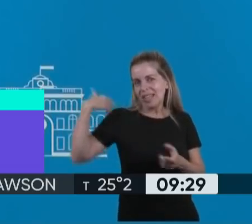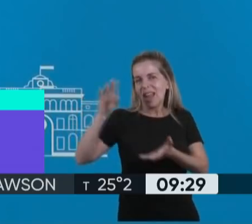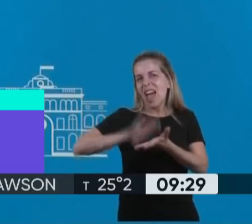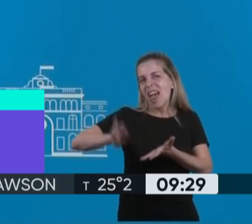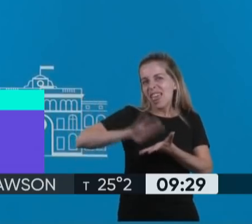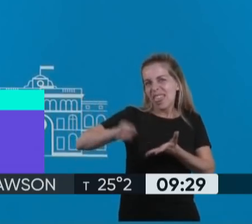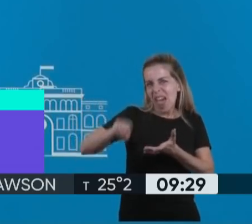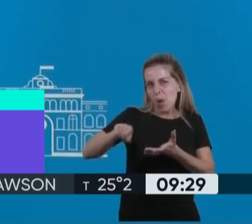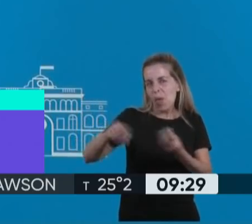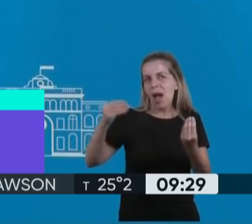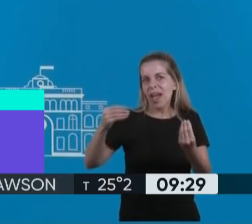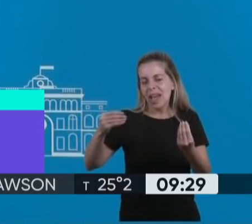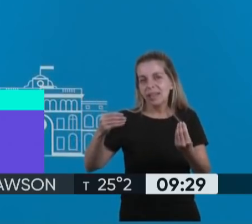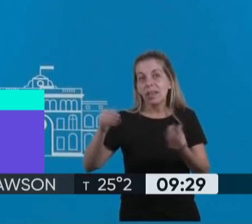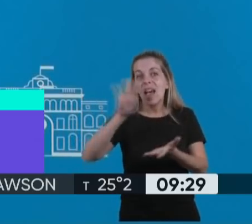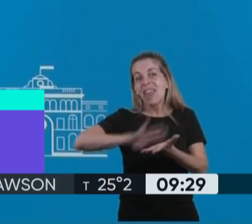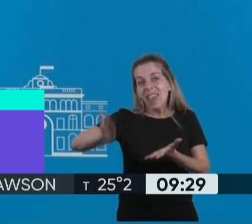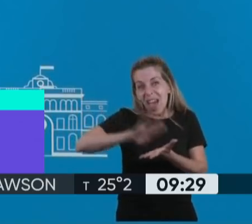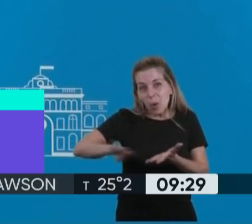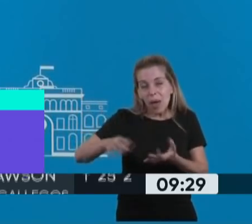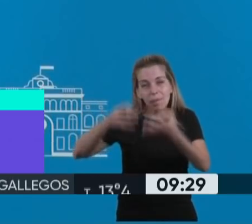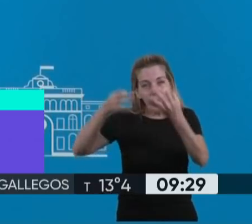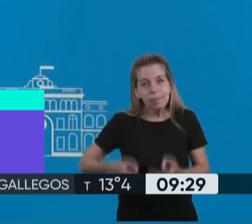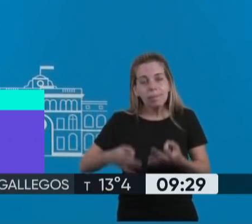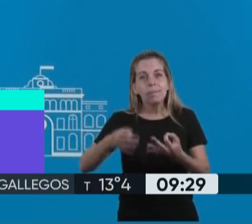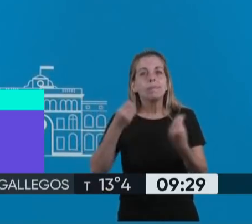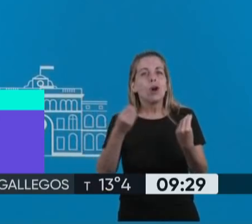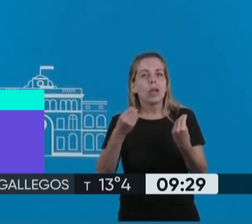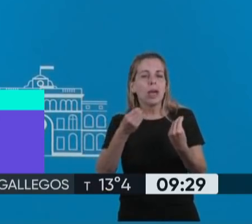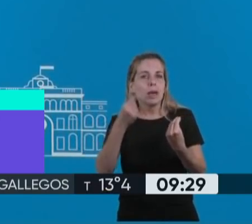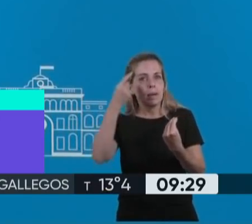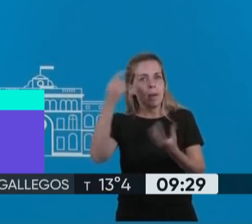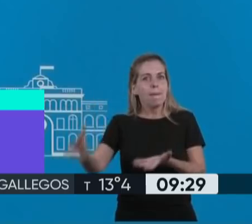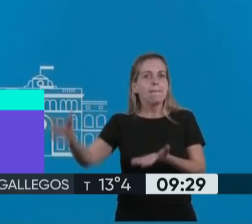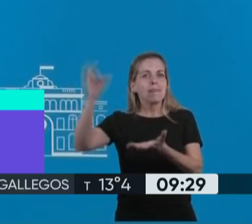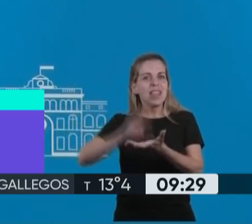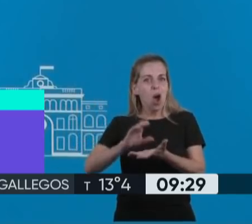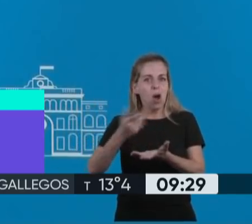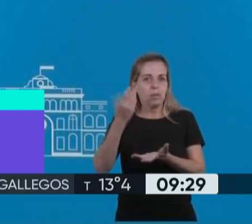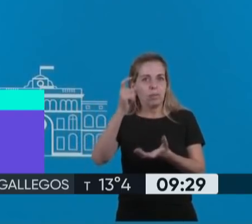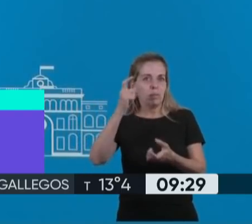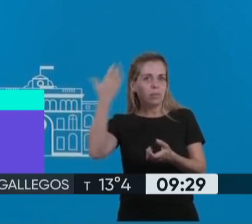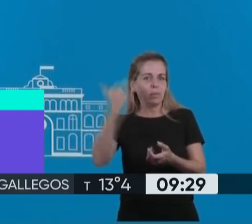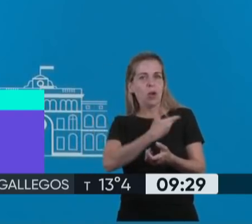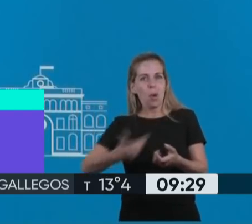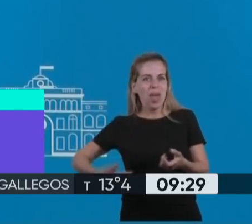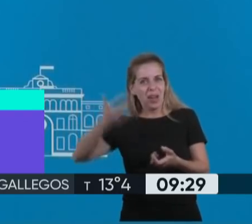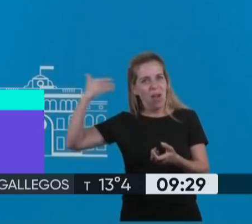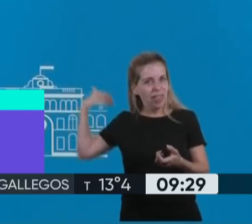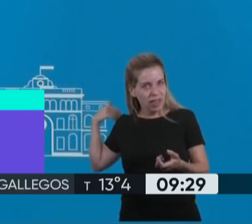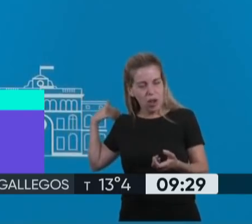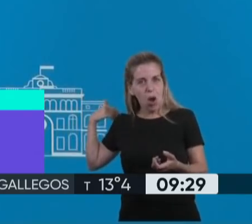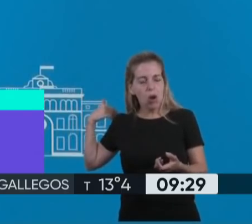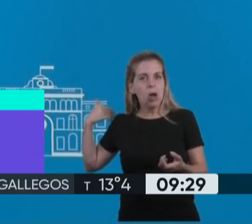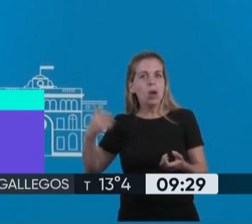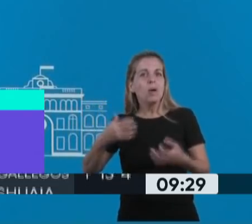de una deuda que no sea legal o legítima, una deuda contraída por un gobierno democrático, unos meses después de haber pasado